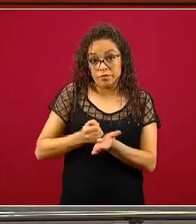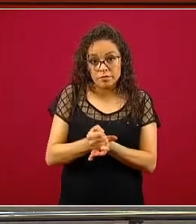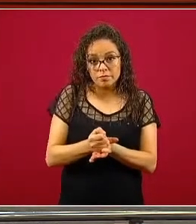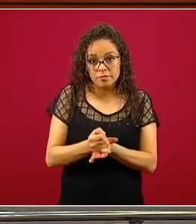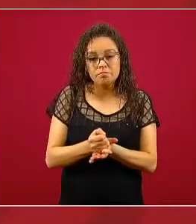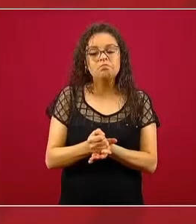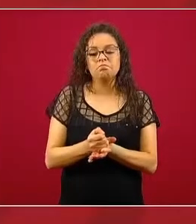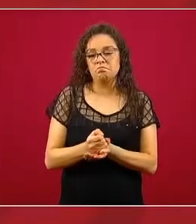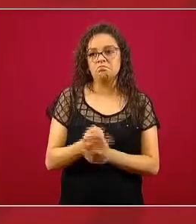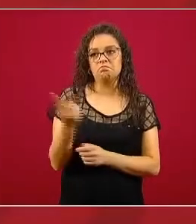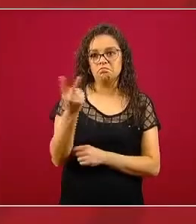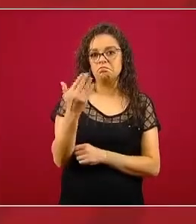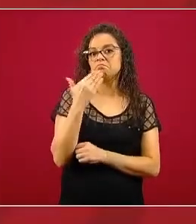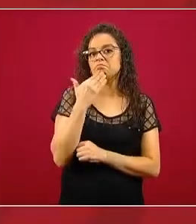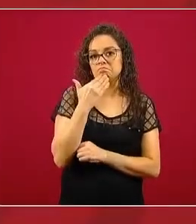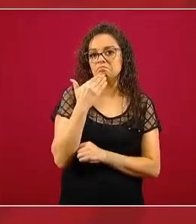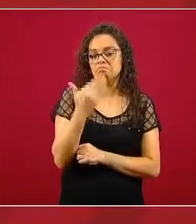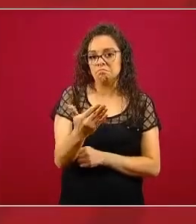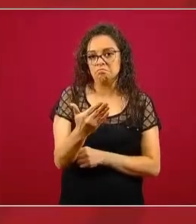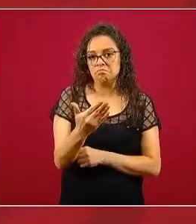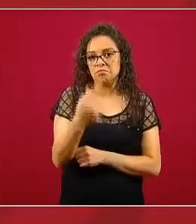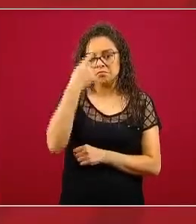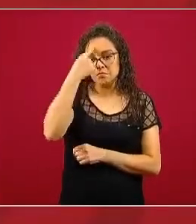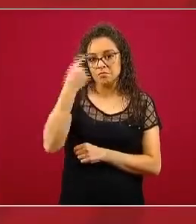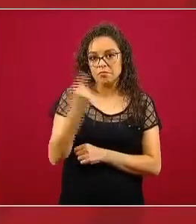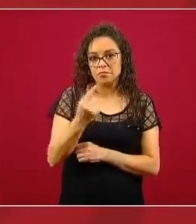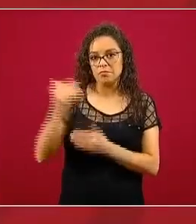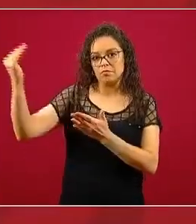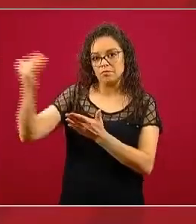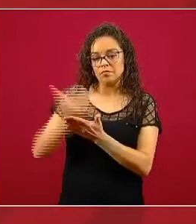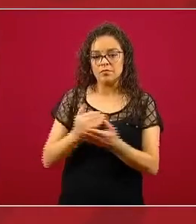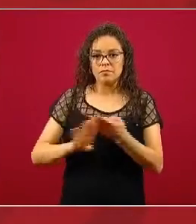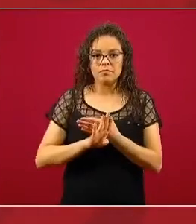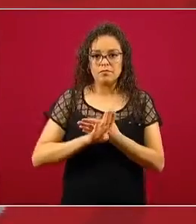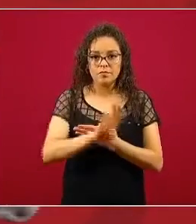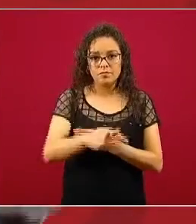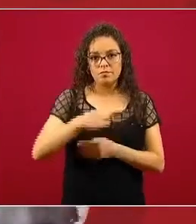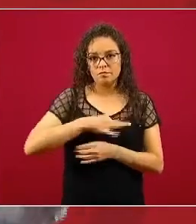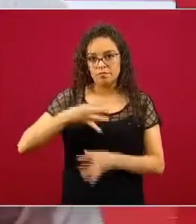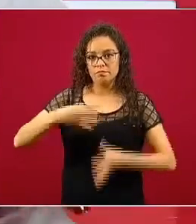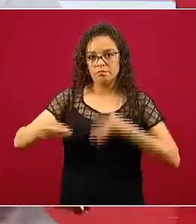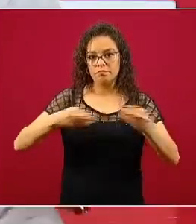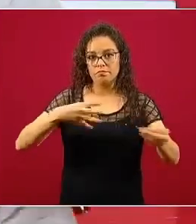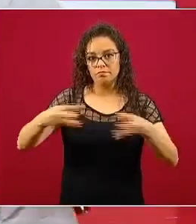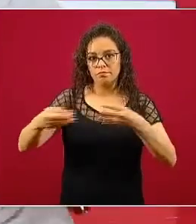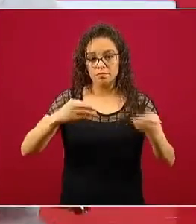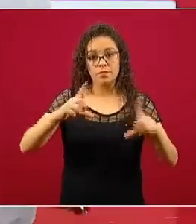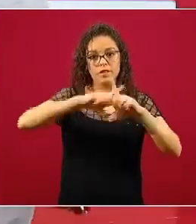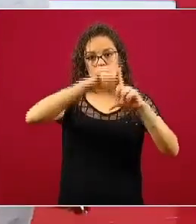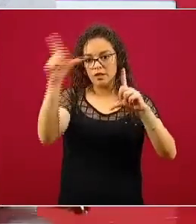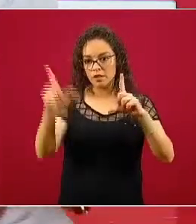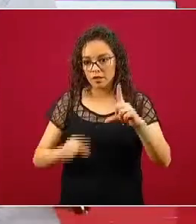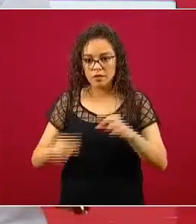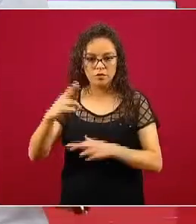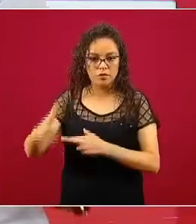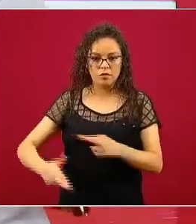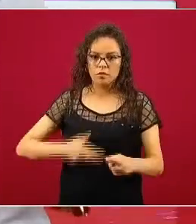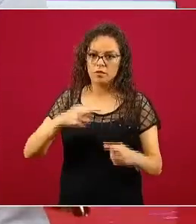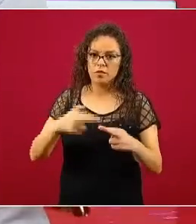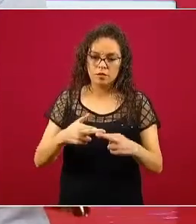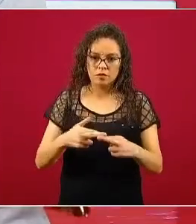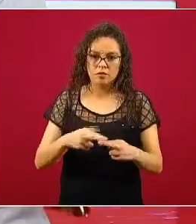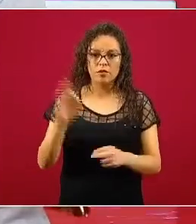decisión apropiada en términos de disminuir el riesgo epidémico a nivel nacional, a nivel regional, donde se piensa que